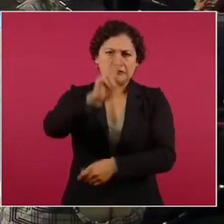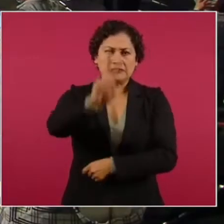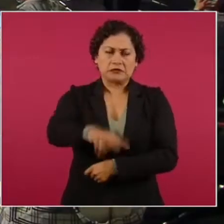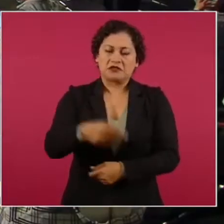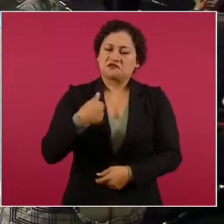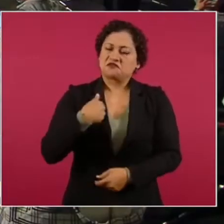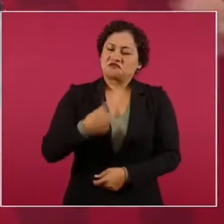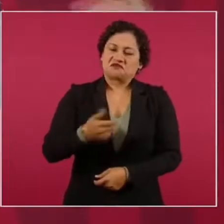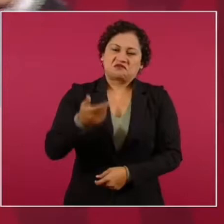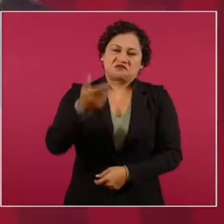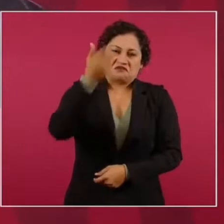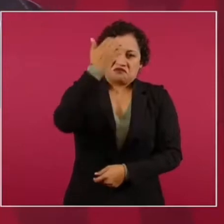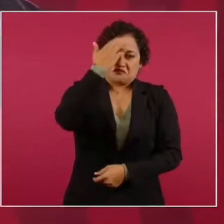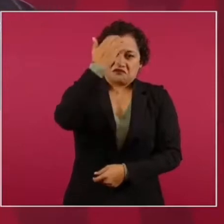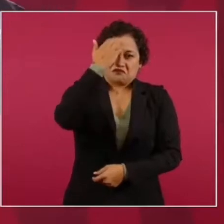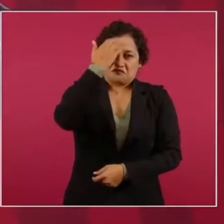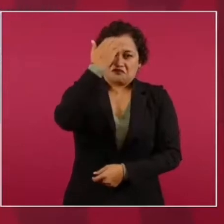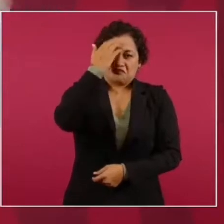Entonces,